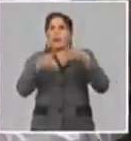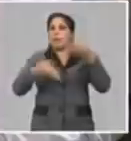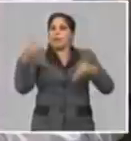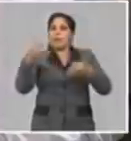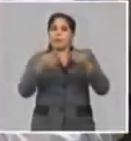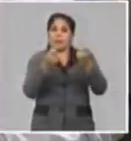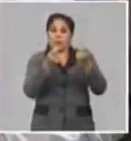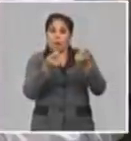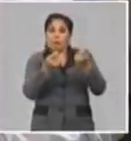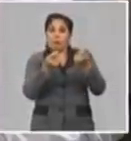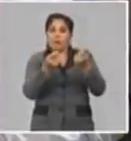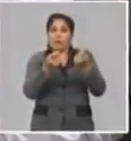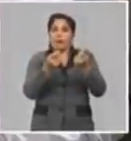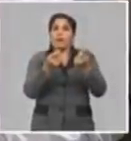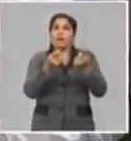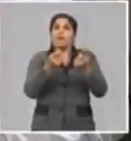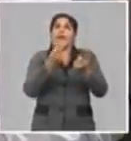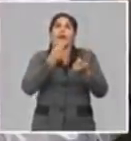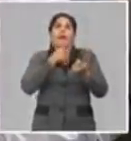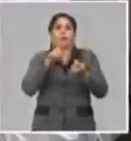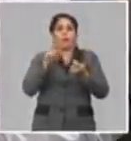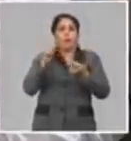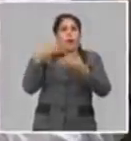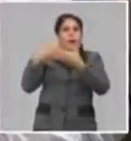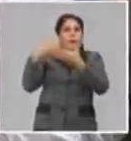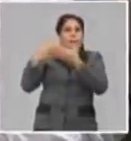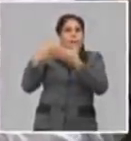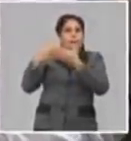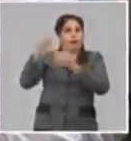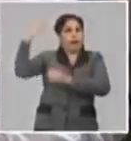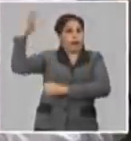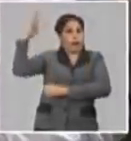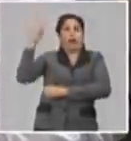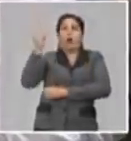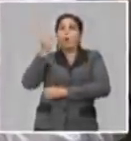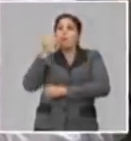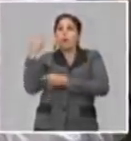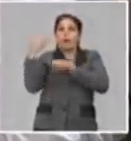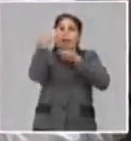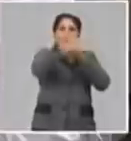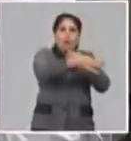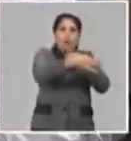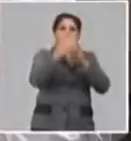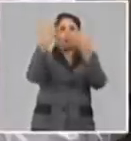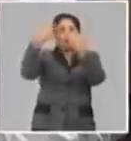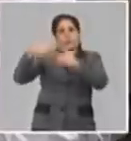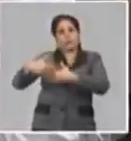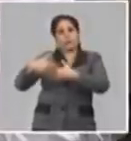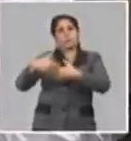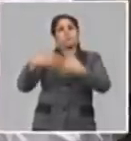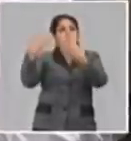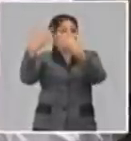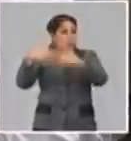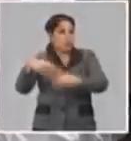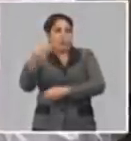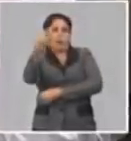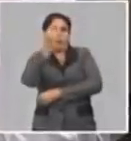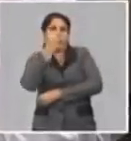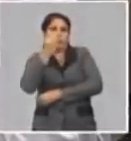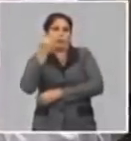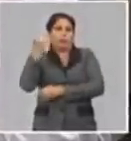nuestra economía de la inversión extranjera directa. Incluso en la actividad productiva, en la producción de